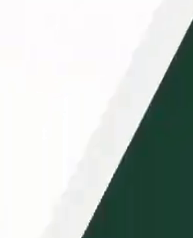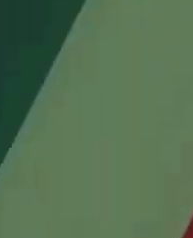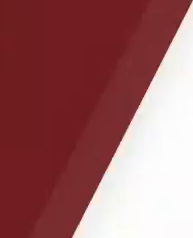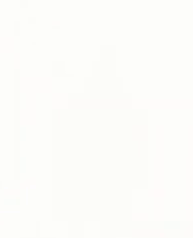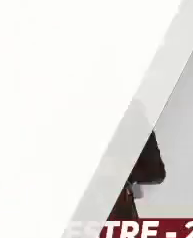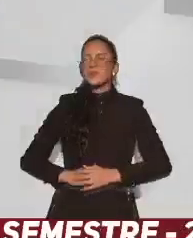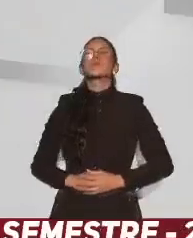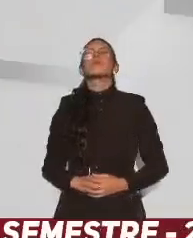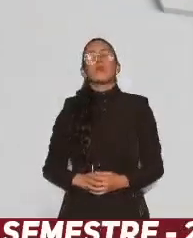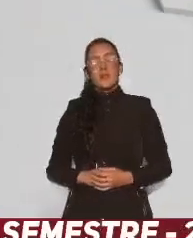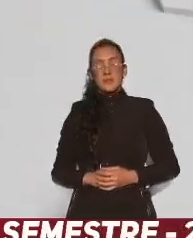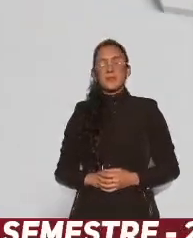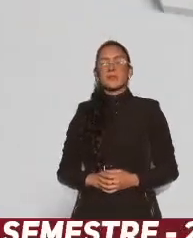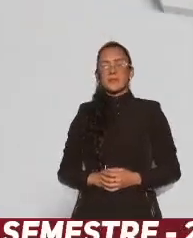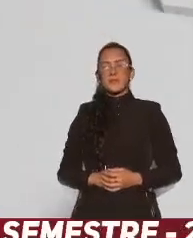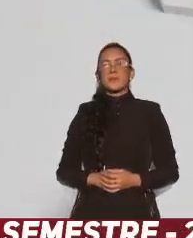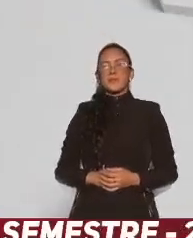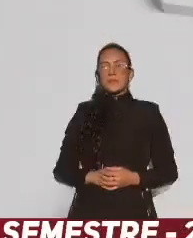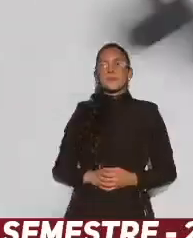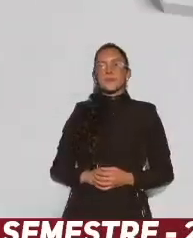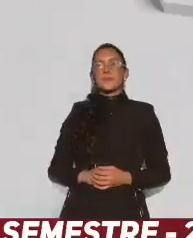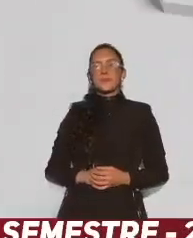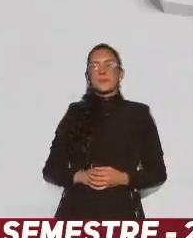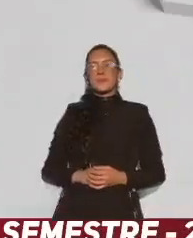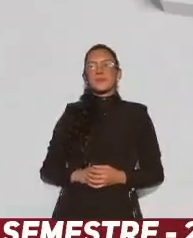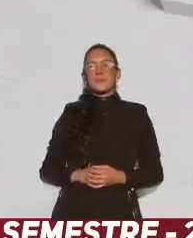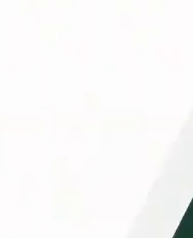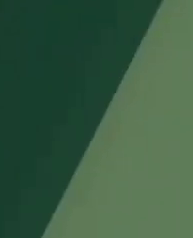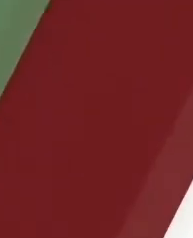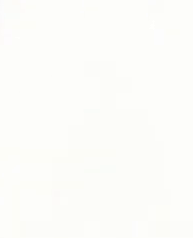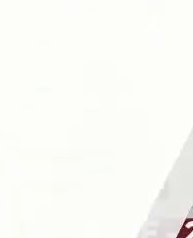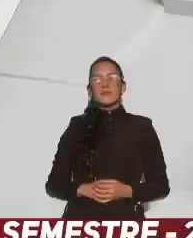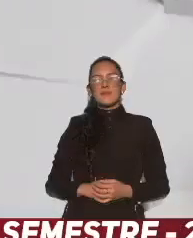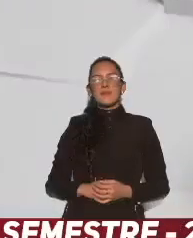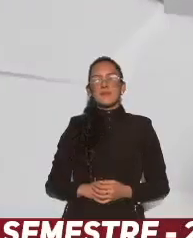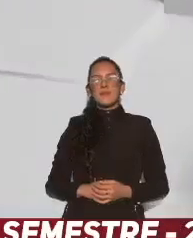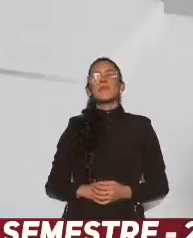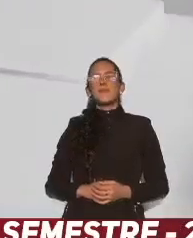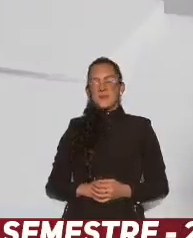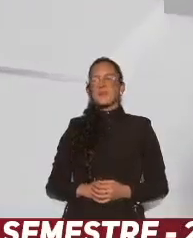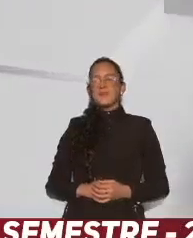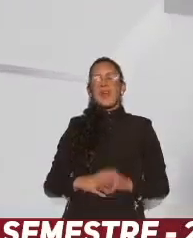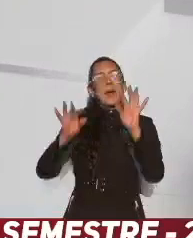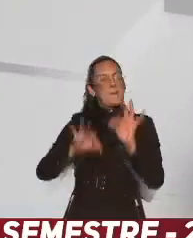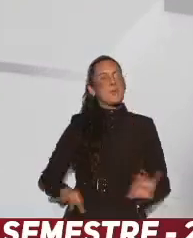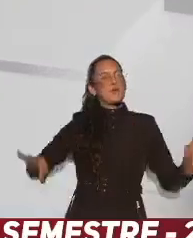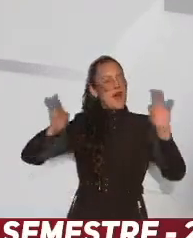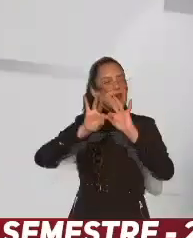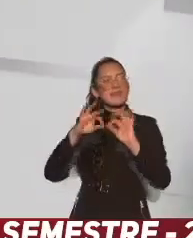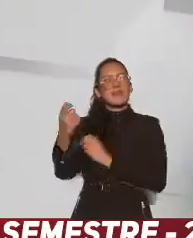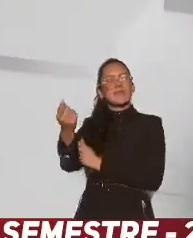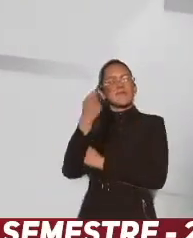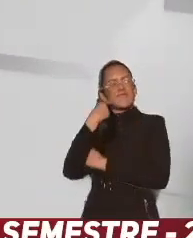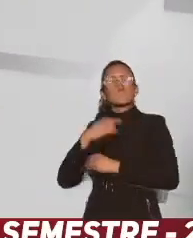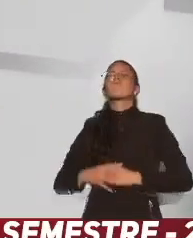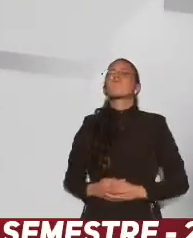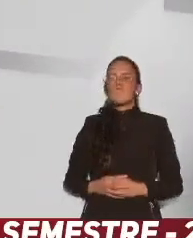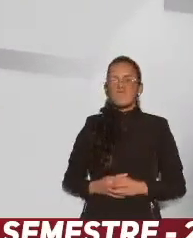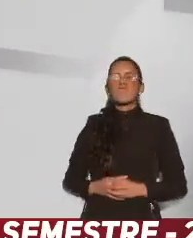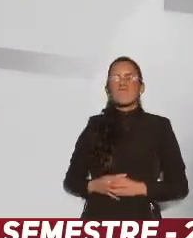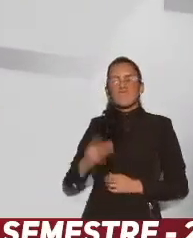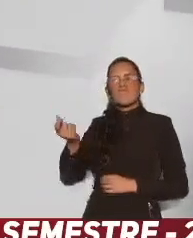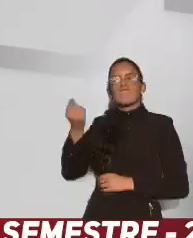Jefatura, muy Estado Mayor, Generador de Fuerza, Brigadier General. Bueno, muy importante ahí la pregunta de mi soldado